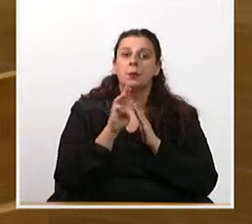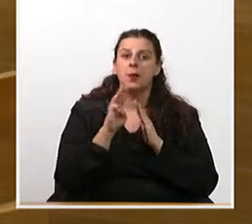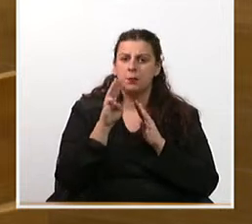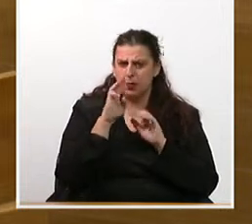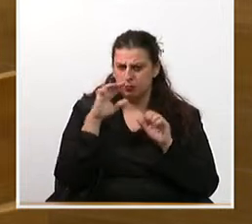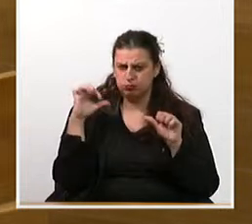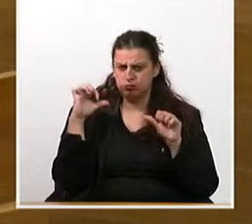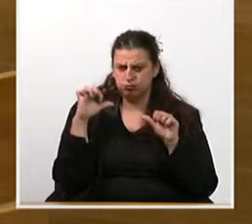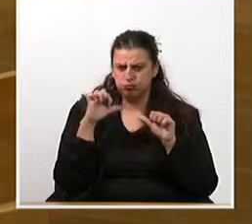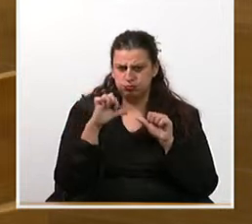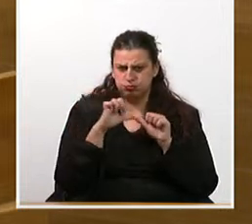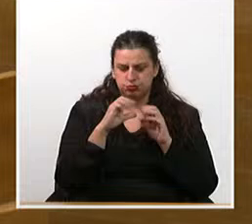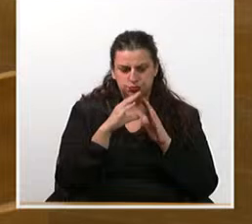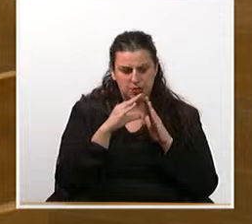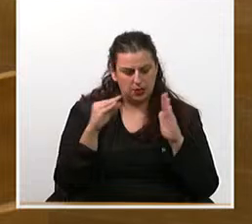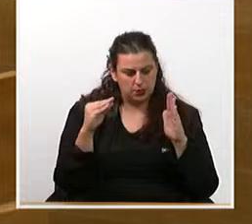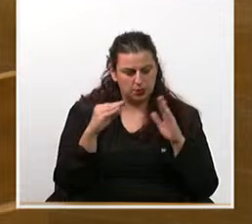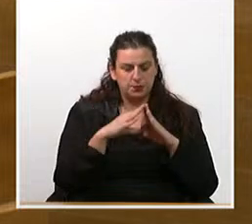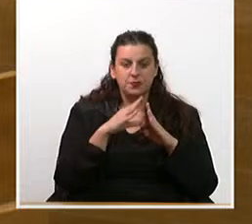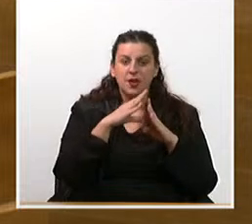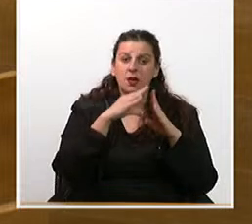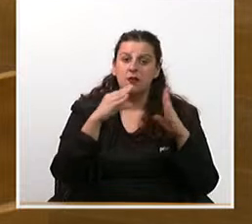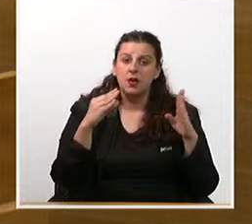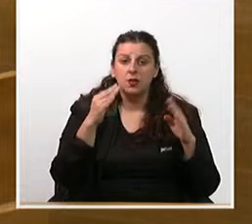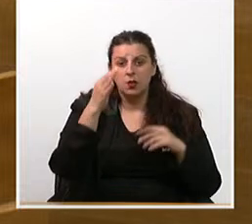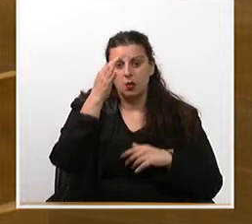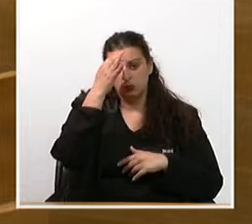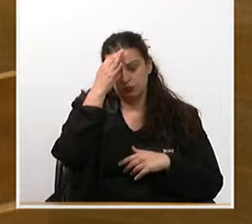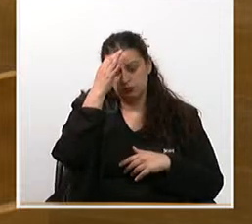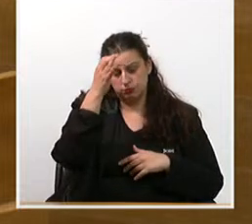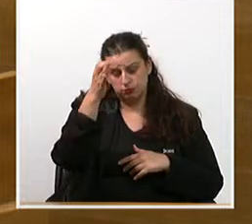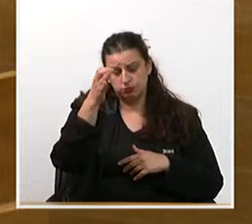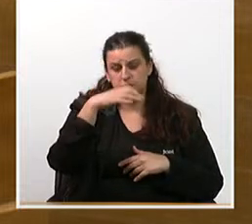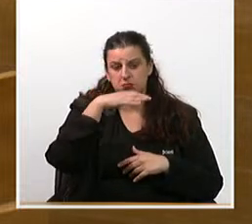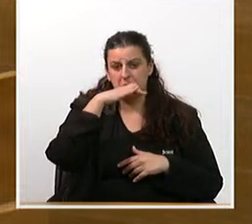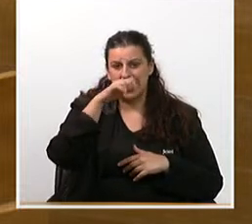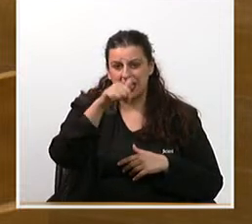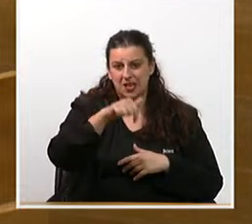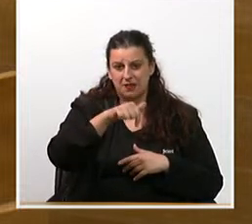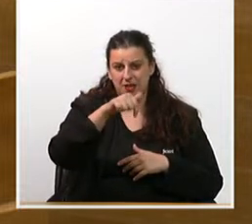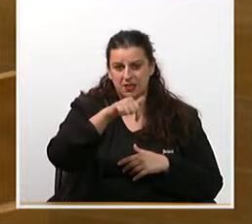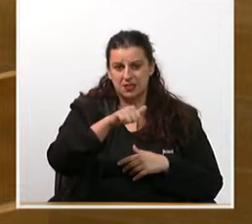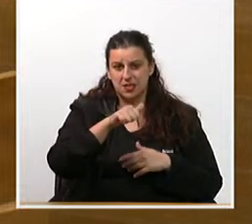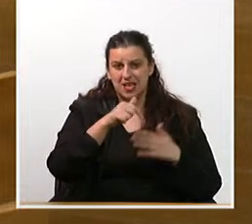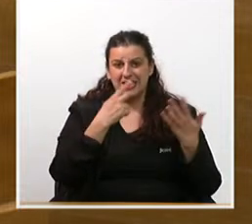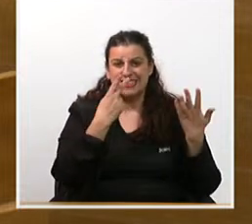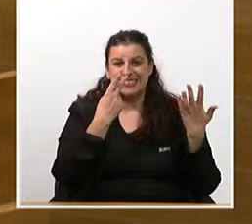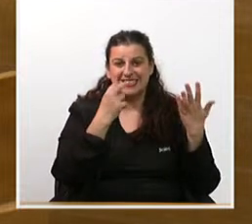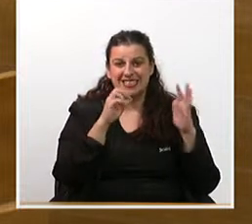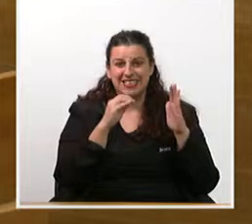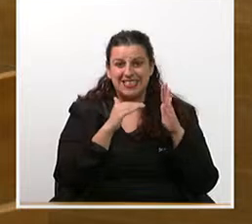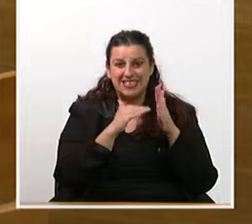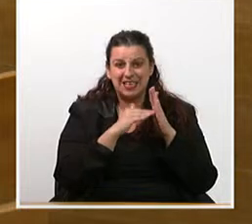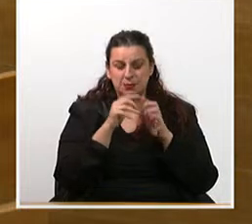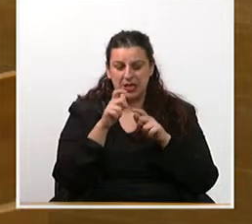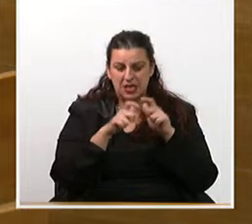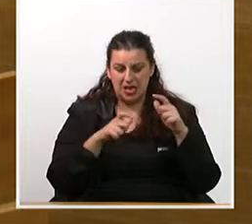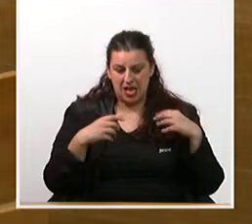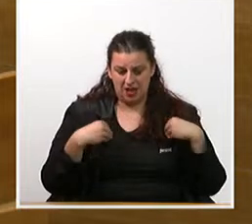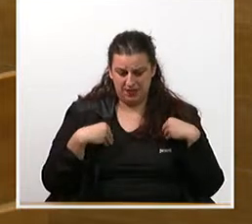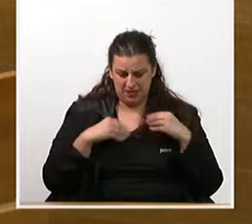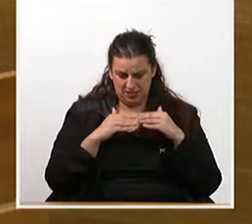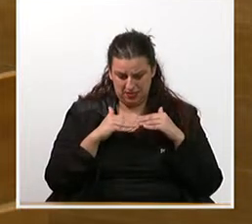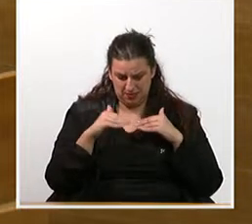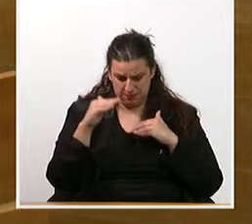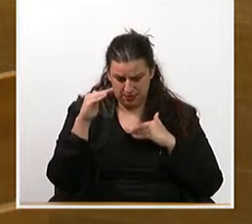bastantes años Venid es una población de la baixa con más de 70,000 habitantes y cuenta con el